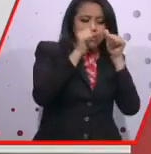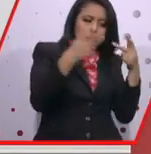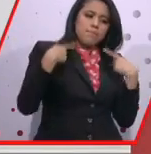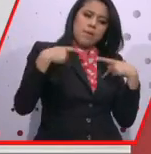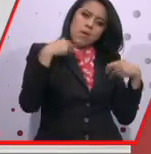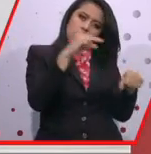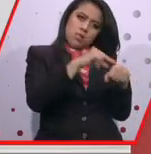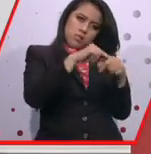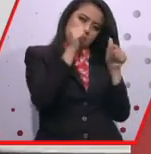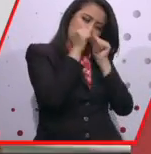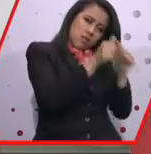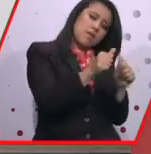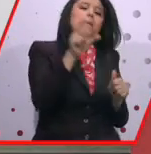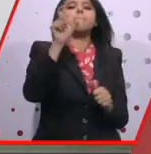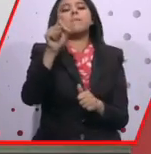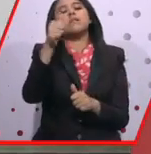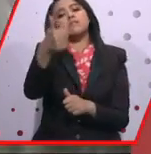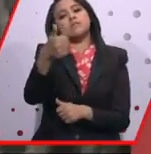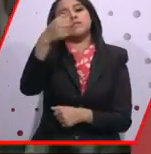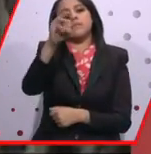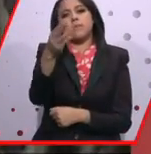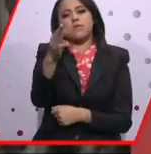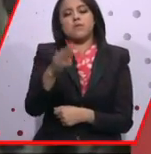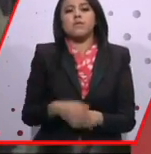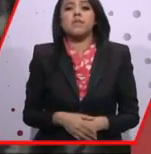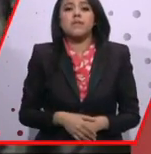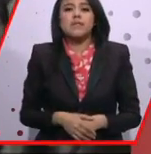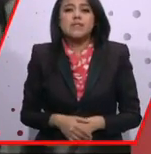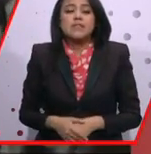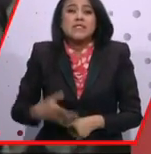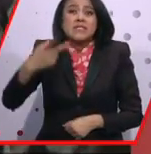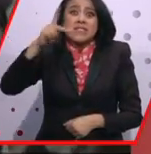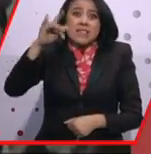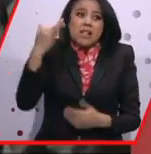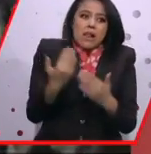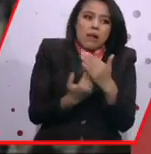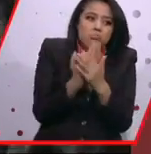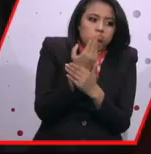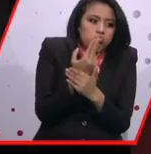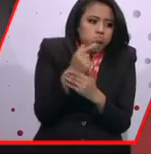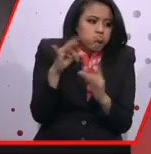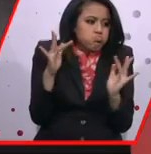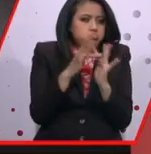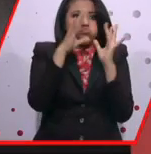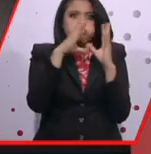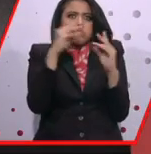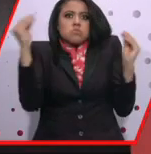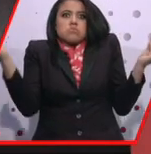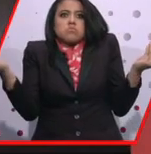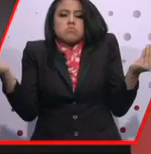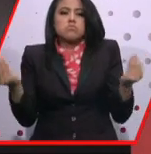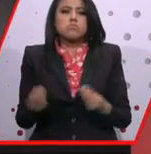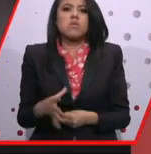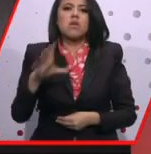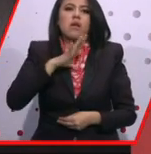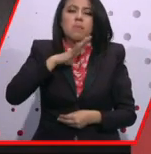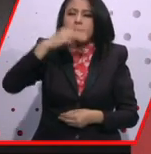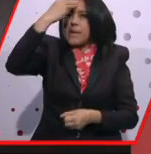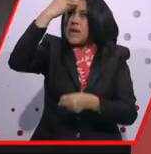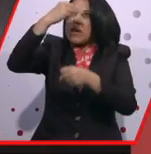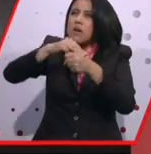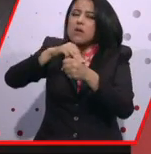médicamente el mismo 26 de mayo. Desgraciadamente, esa mañana desapareció. Se le practicaron una tomografía